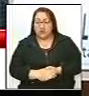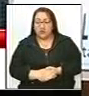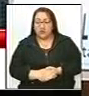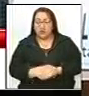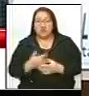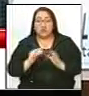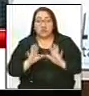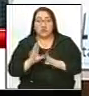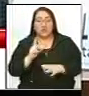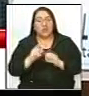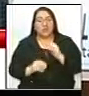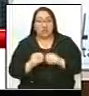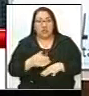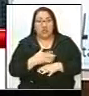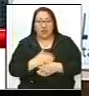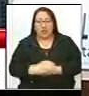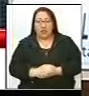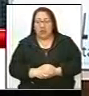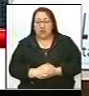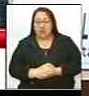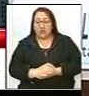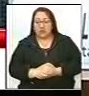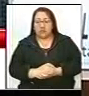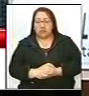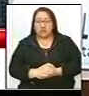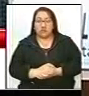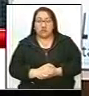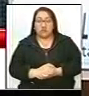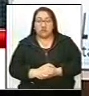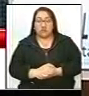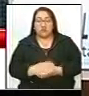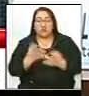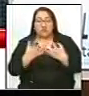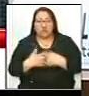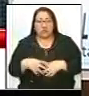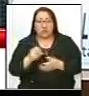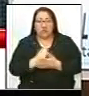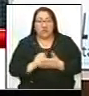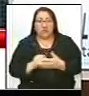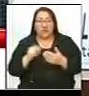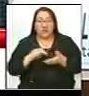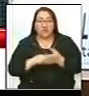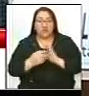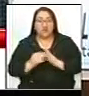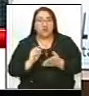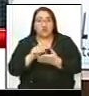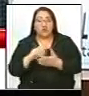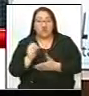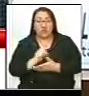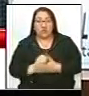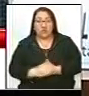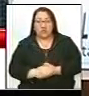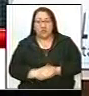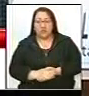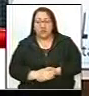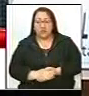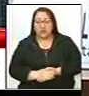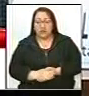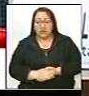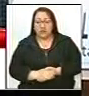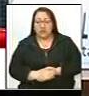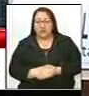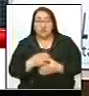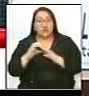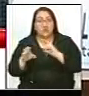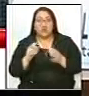No se ha paralizado, se ha resuelto el contrato. La empresa contratista ha decidido resolver el contrato. La